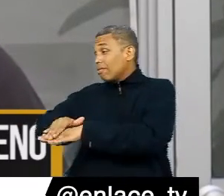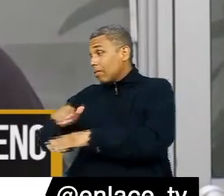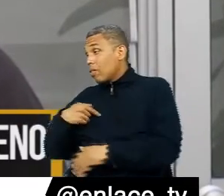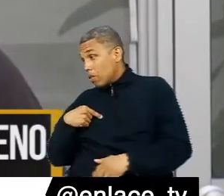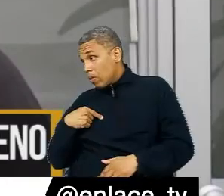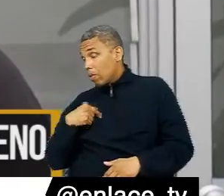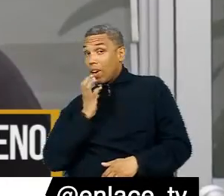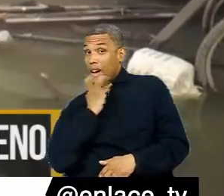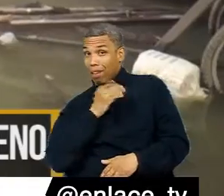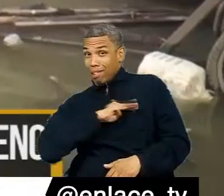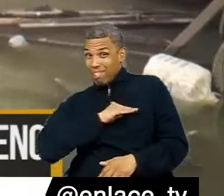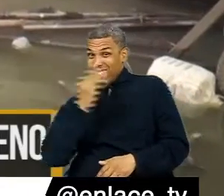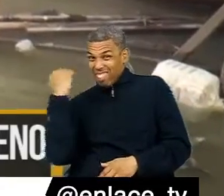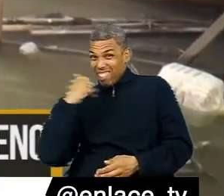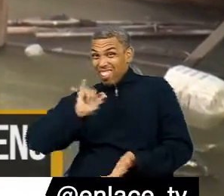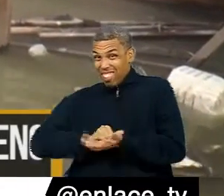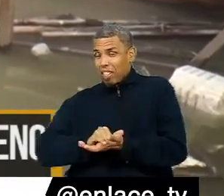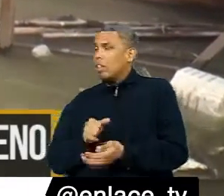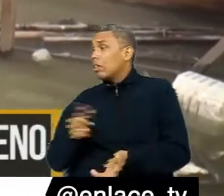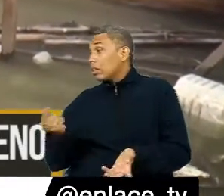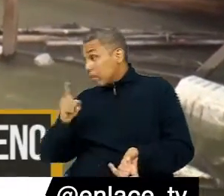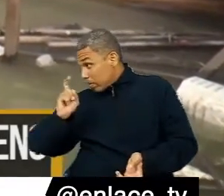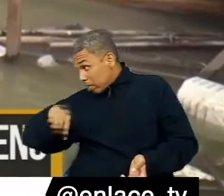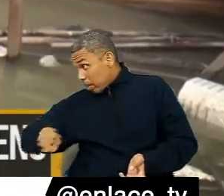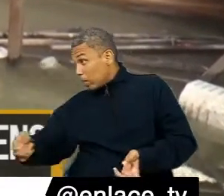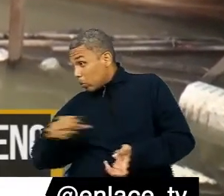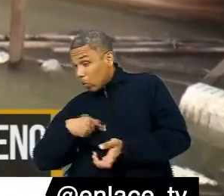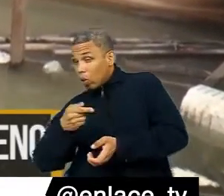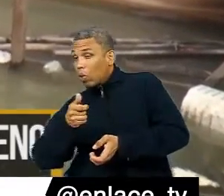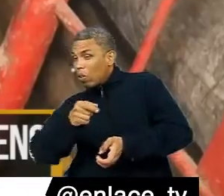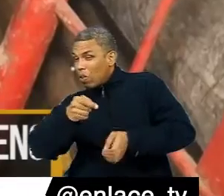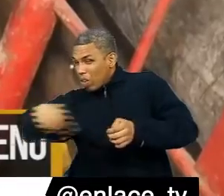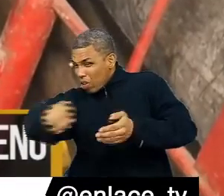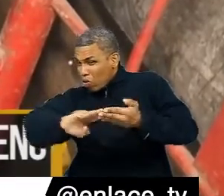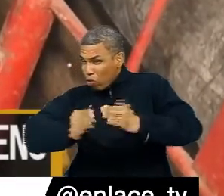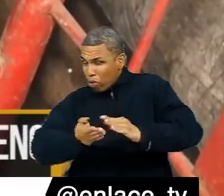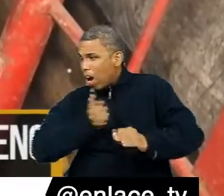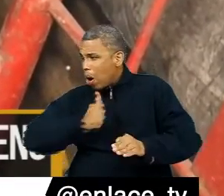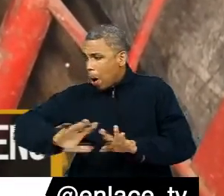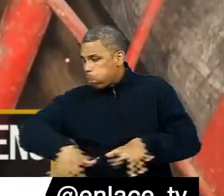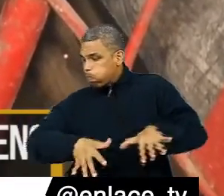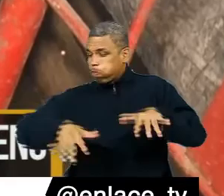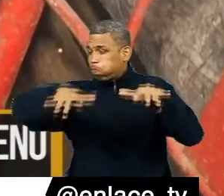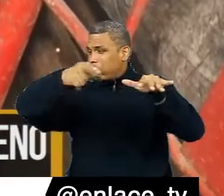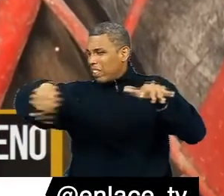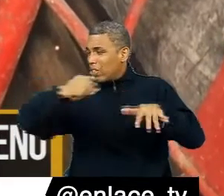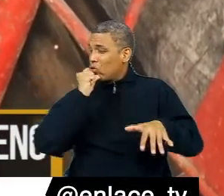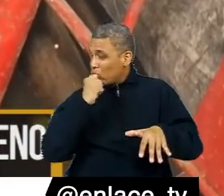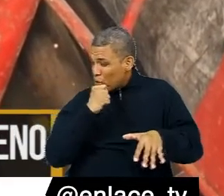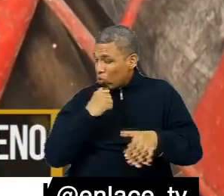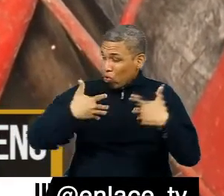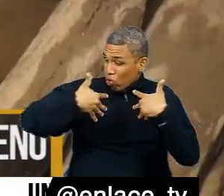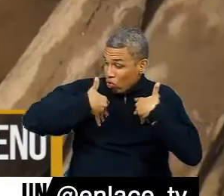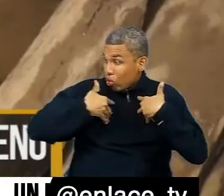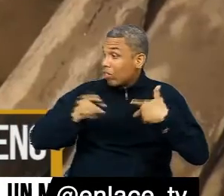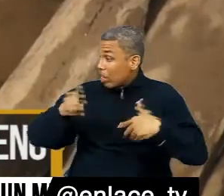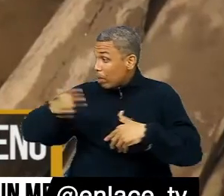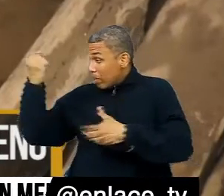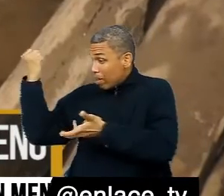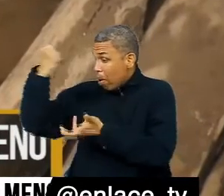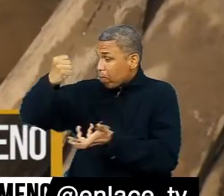que los municipios ajustaran sus censos y oficialmente los presentaran a la Unidad Nacional, aspecto que no se hizo, y la Unidad Nacional